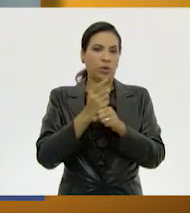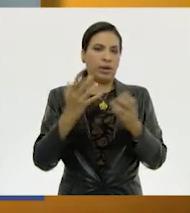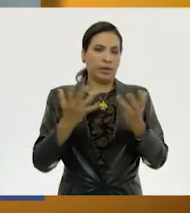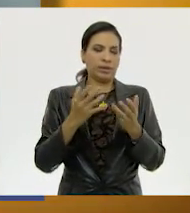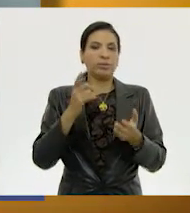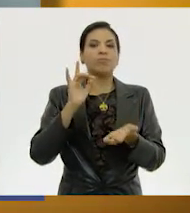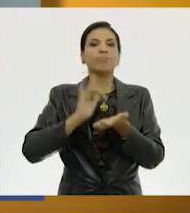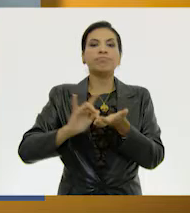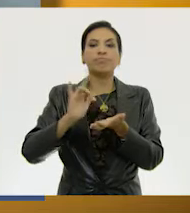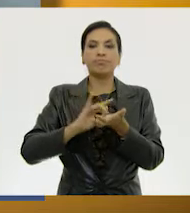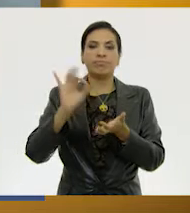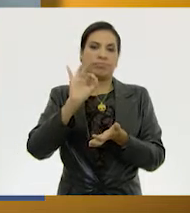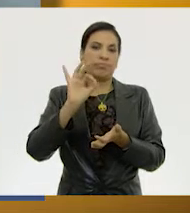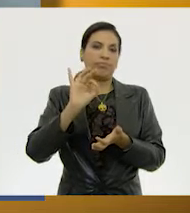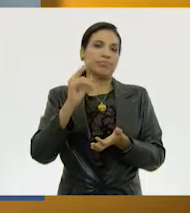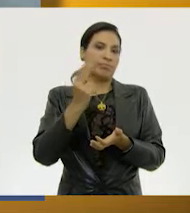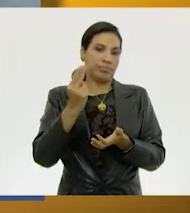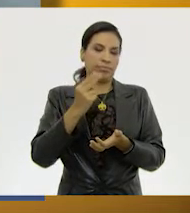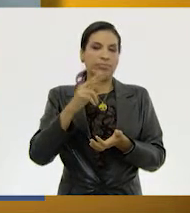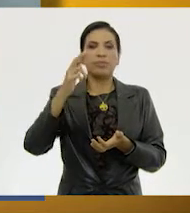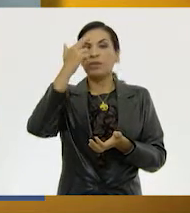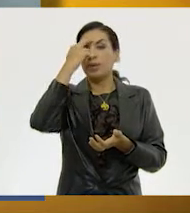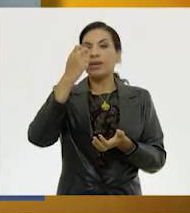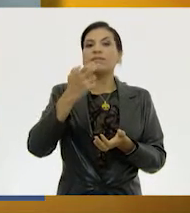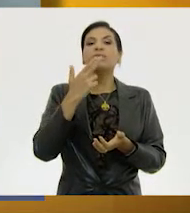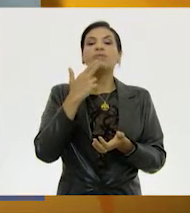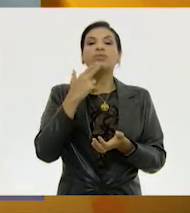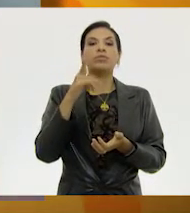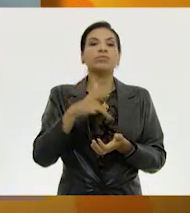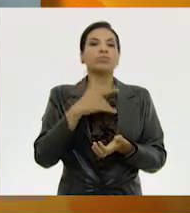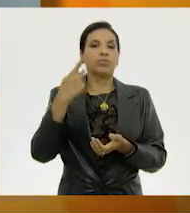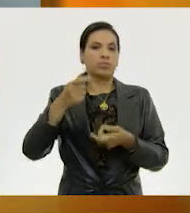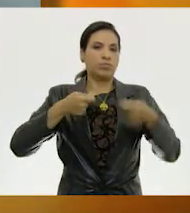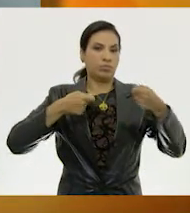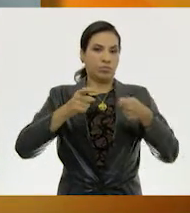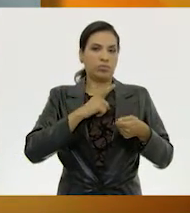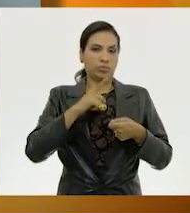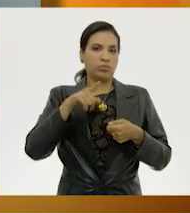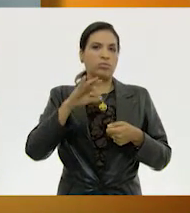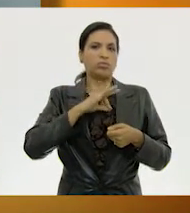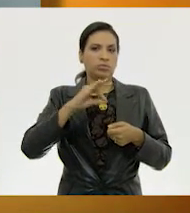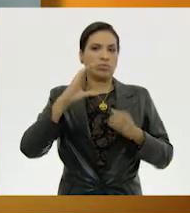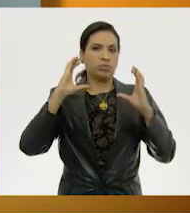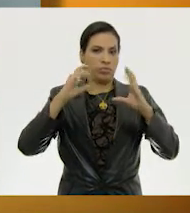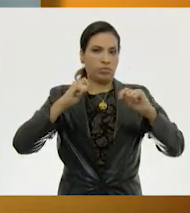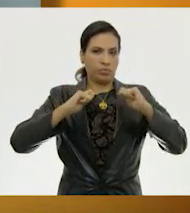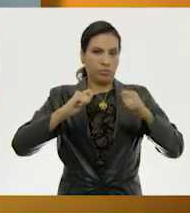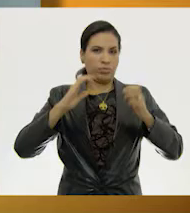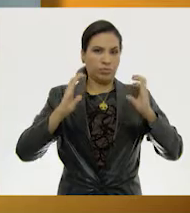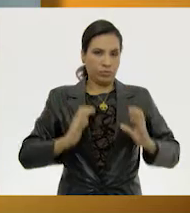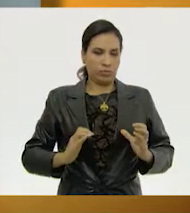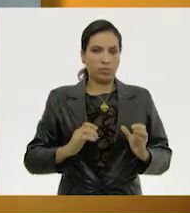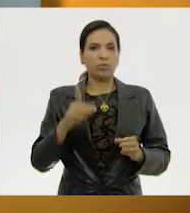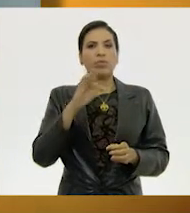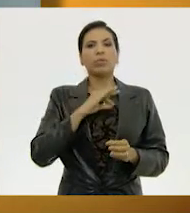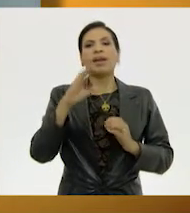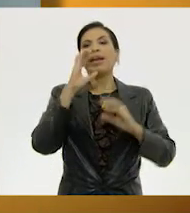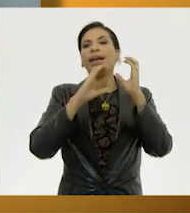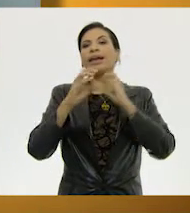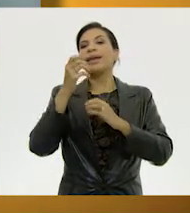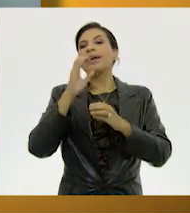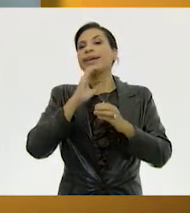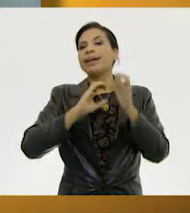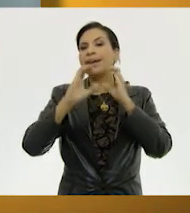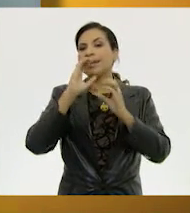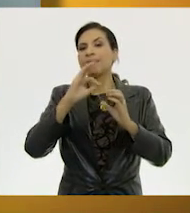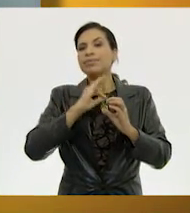Solo apoyemos si lo requieren. Recuerda que esto favorece su autonomía y autorregulación. Puedes cantar una canción